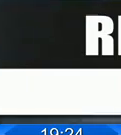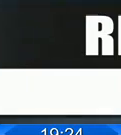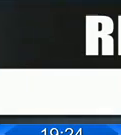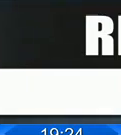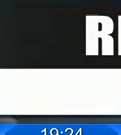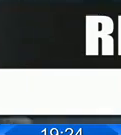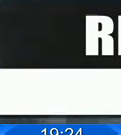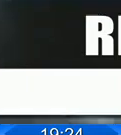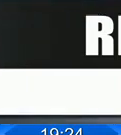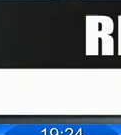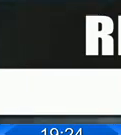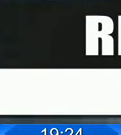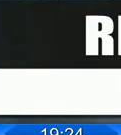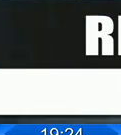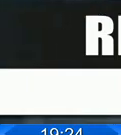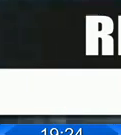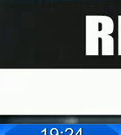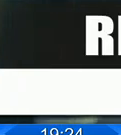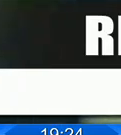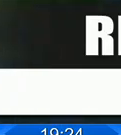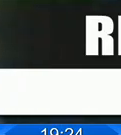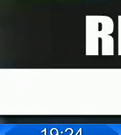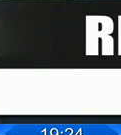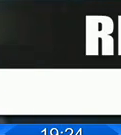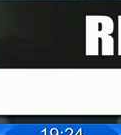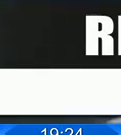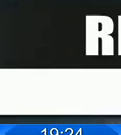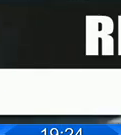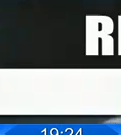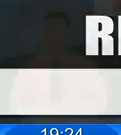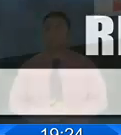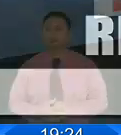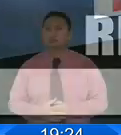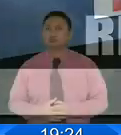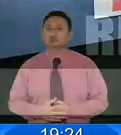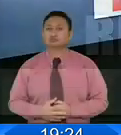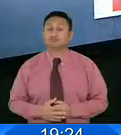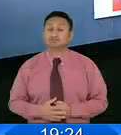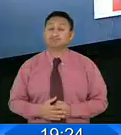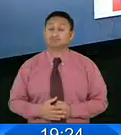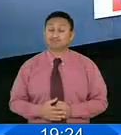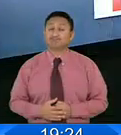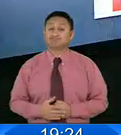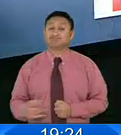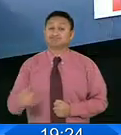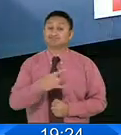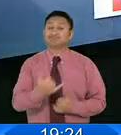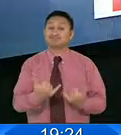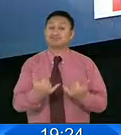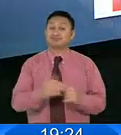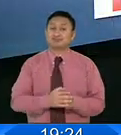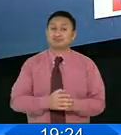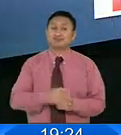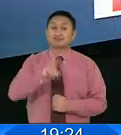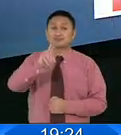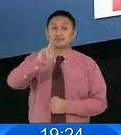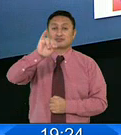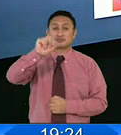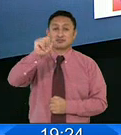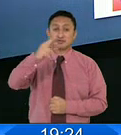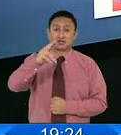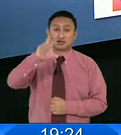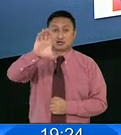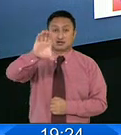El mundo te conoció como un sólido guerrero. Carapaz. El podio conseguido por Richard Carapaz en